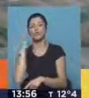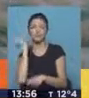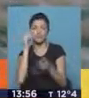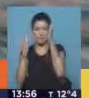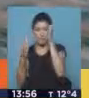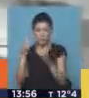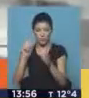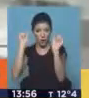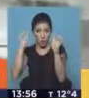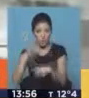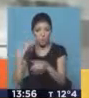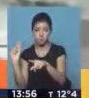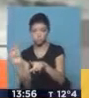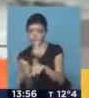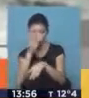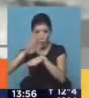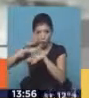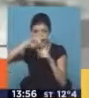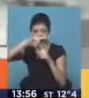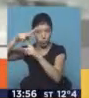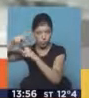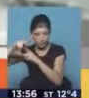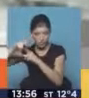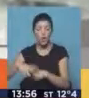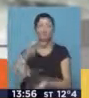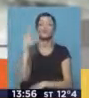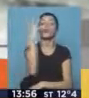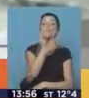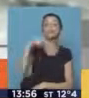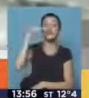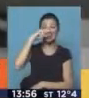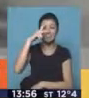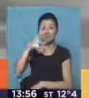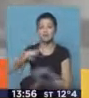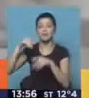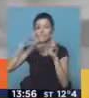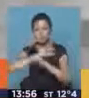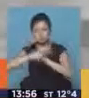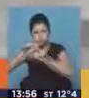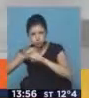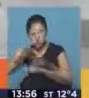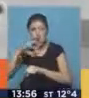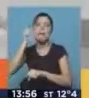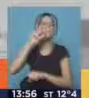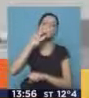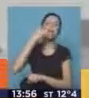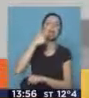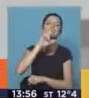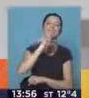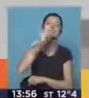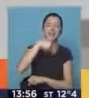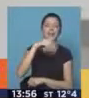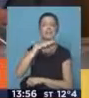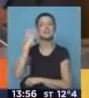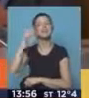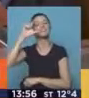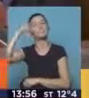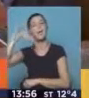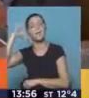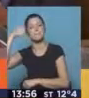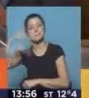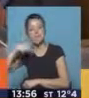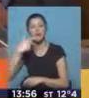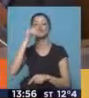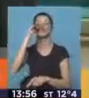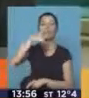Hofer del FPÖ. La denuncia planteó que se produjeron varias negligencias durante el recuento y en el voto por